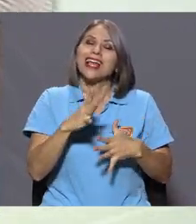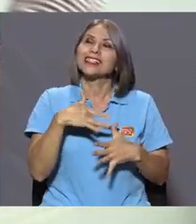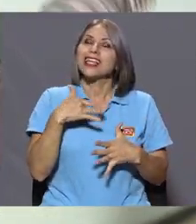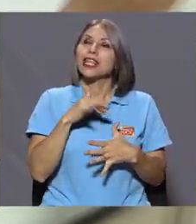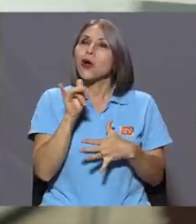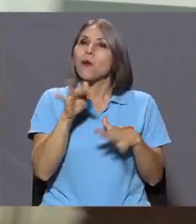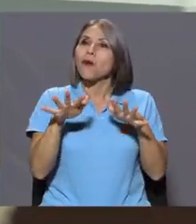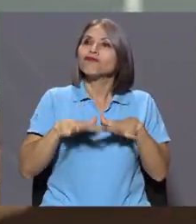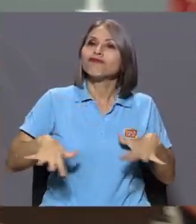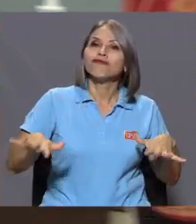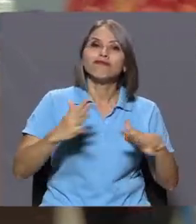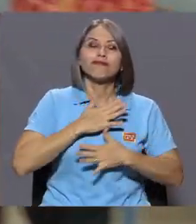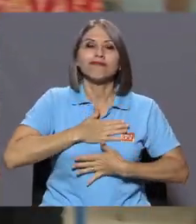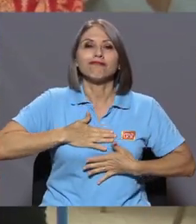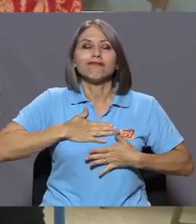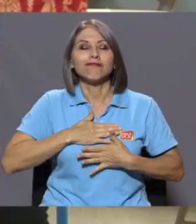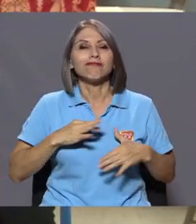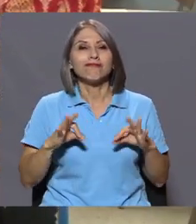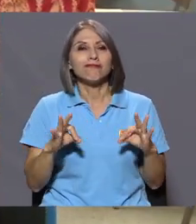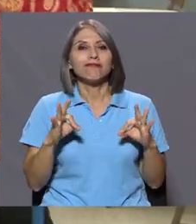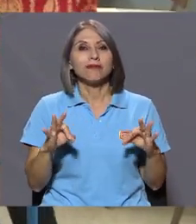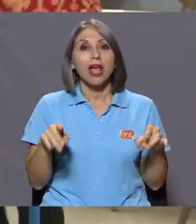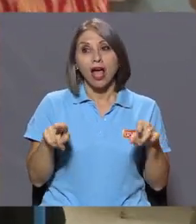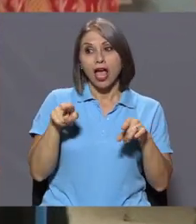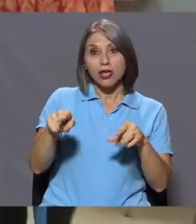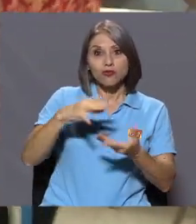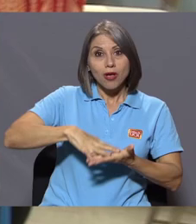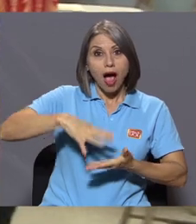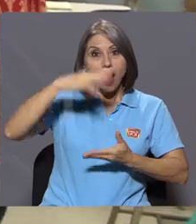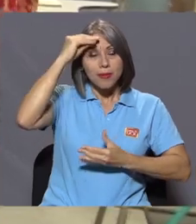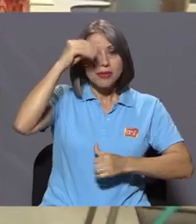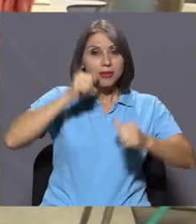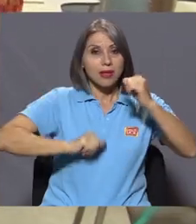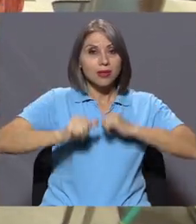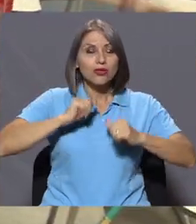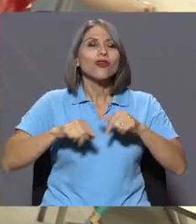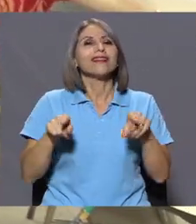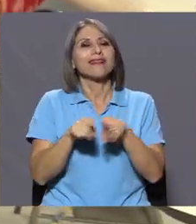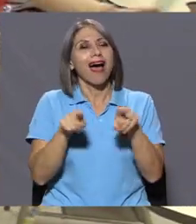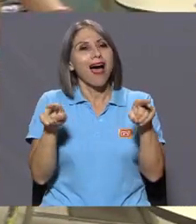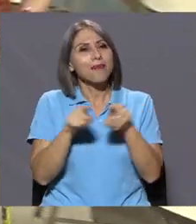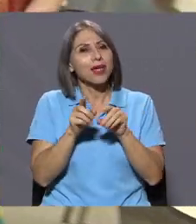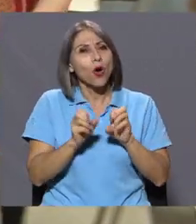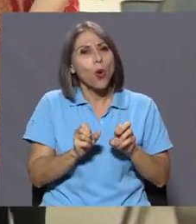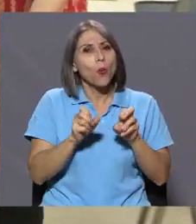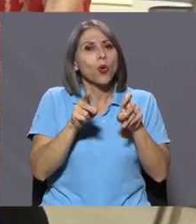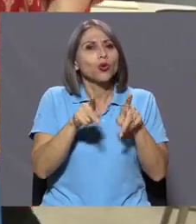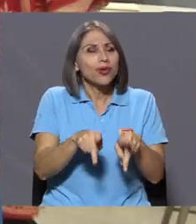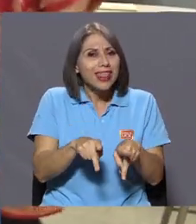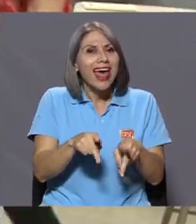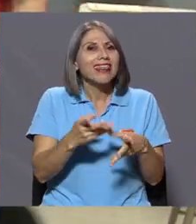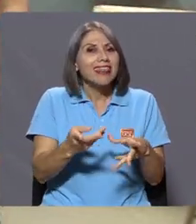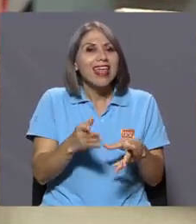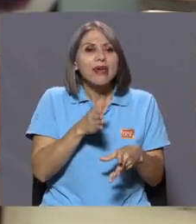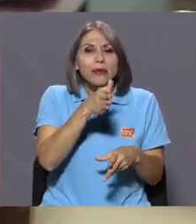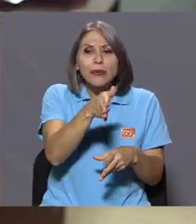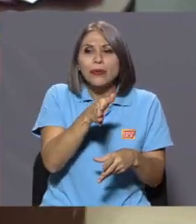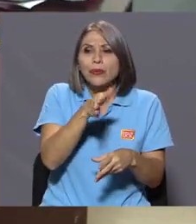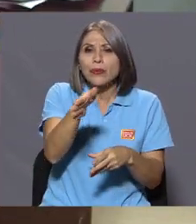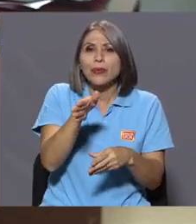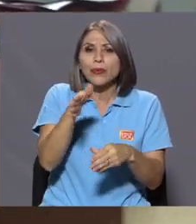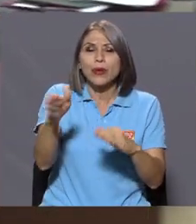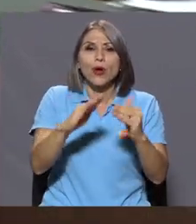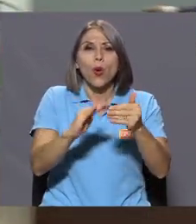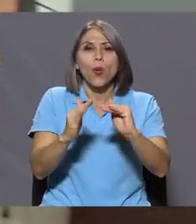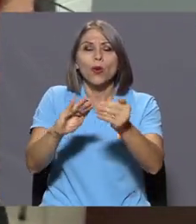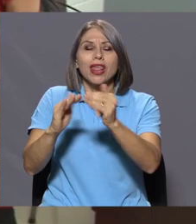distracción. Además de recibir clases de actuación, ellos han tenido la oportunidad de visitar distintas comunidades para